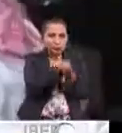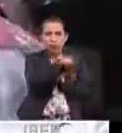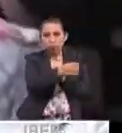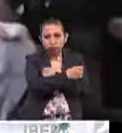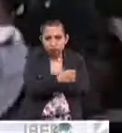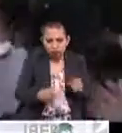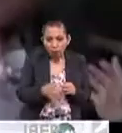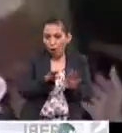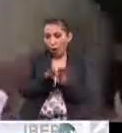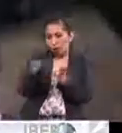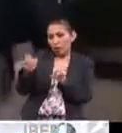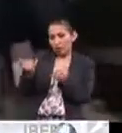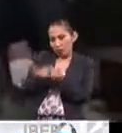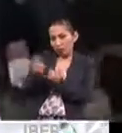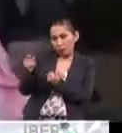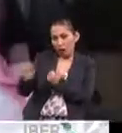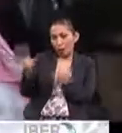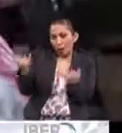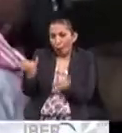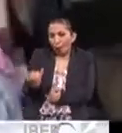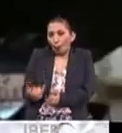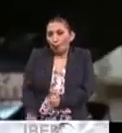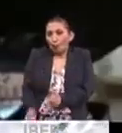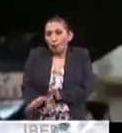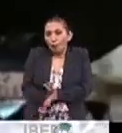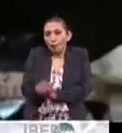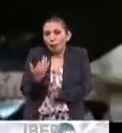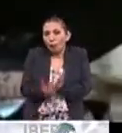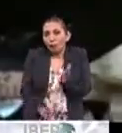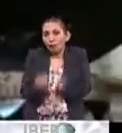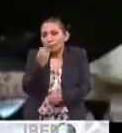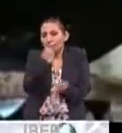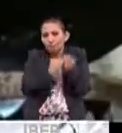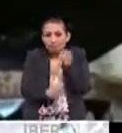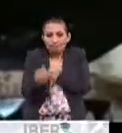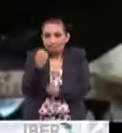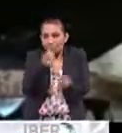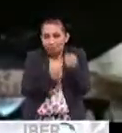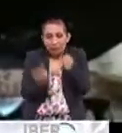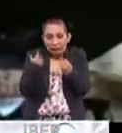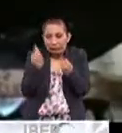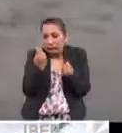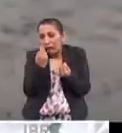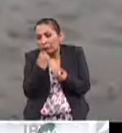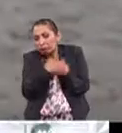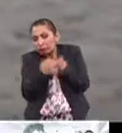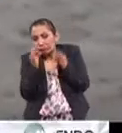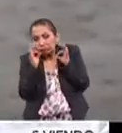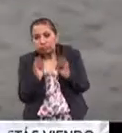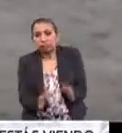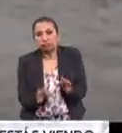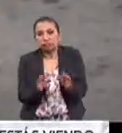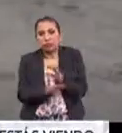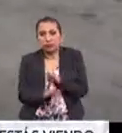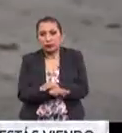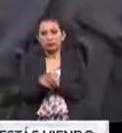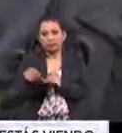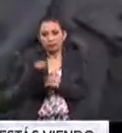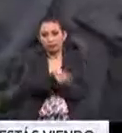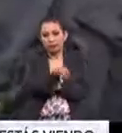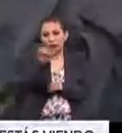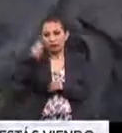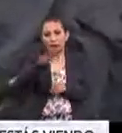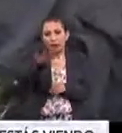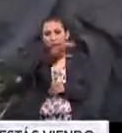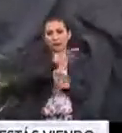la obesidad como el de la desnutrición y la falta de recursos alimenticios básicos para